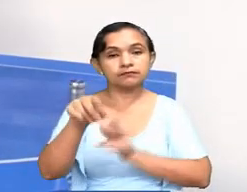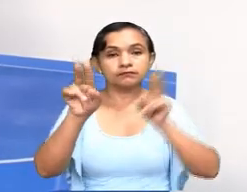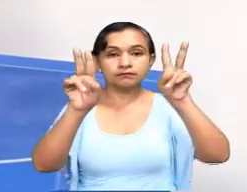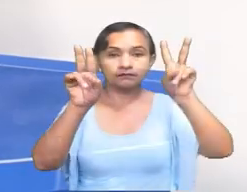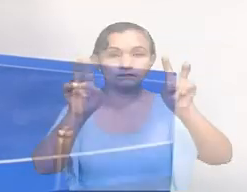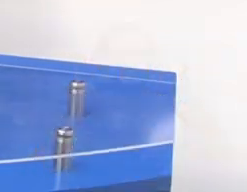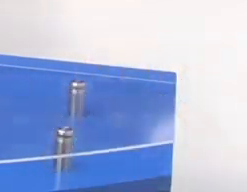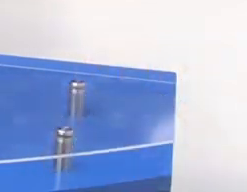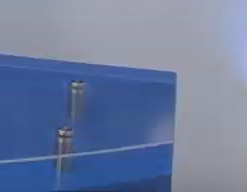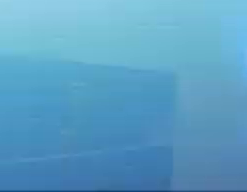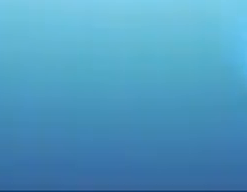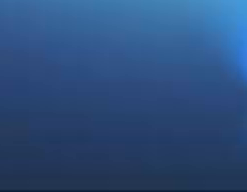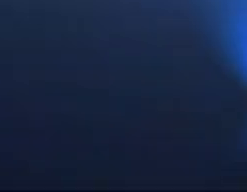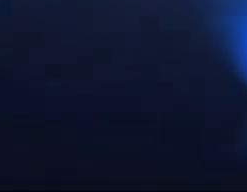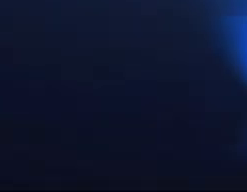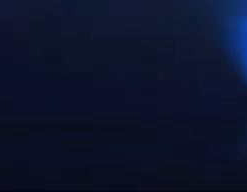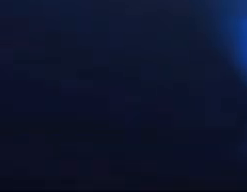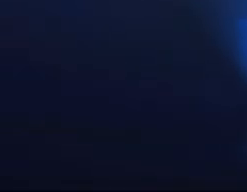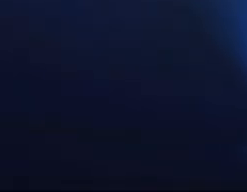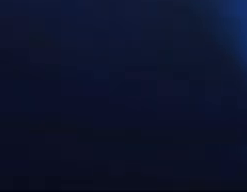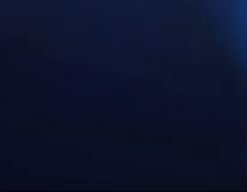respecto.